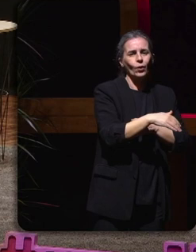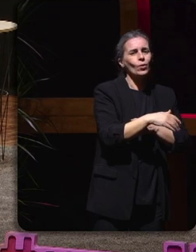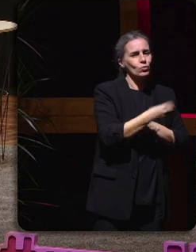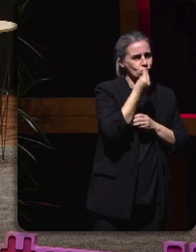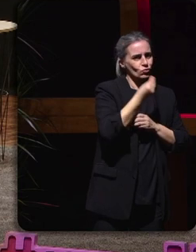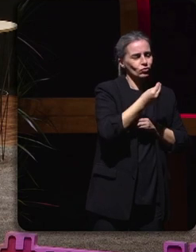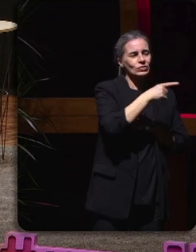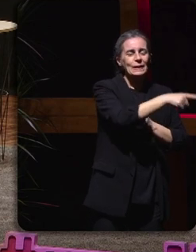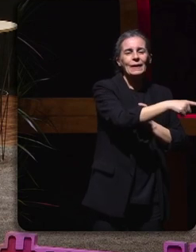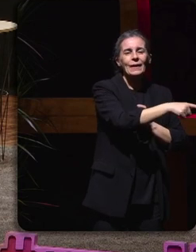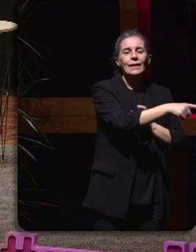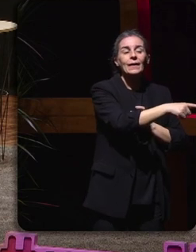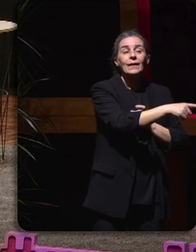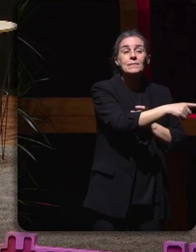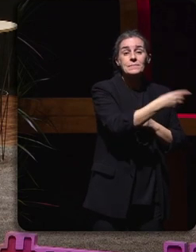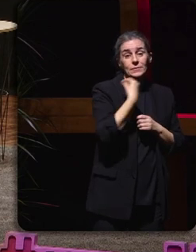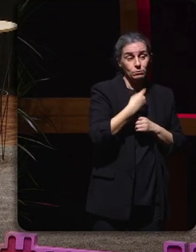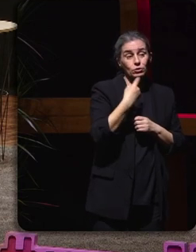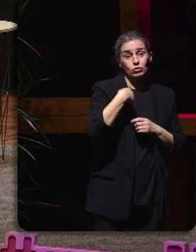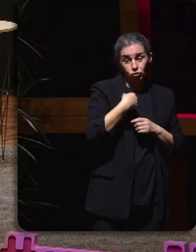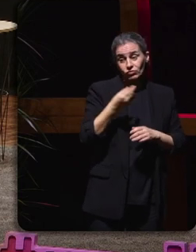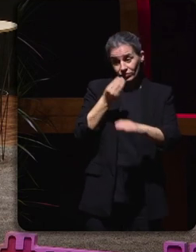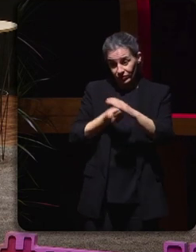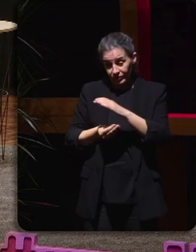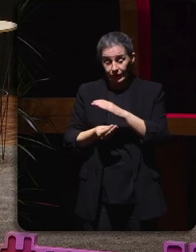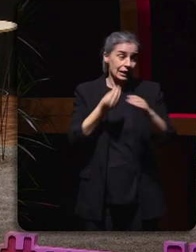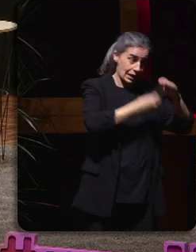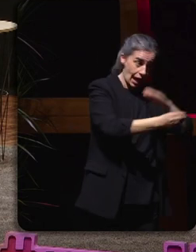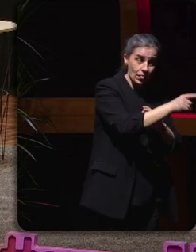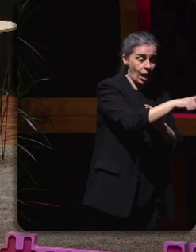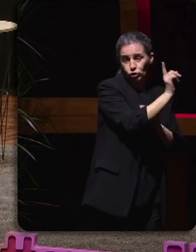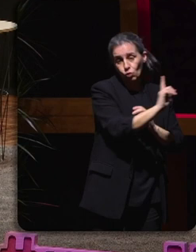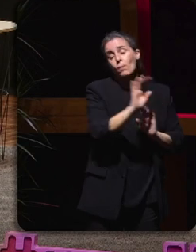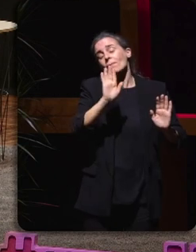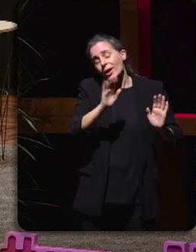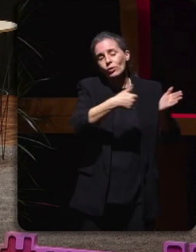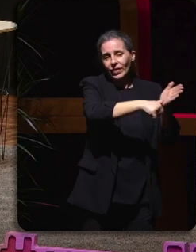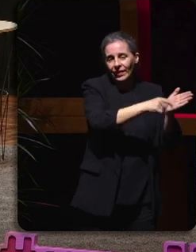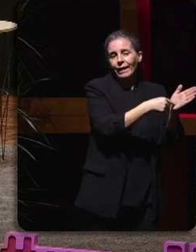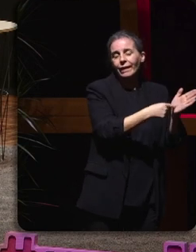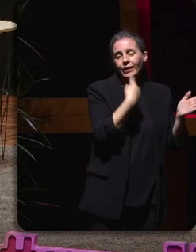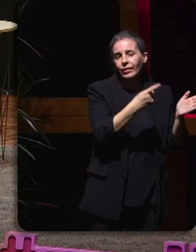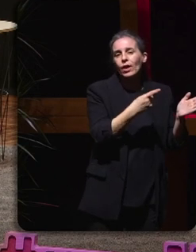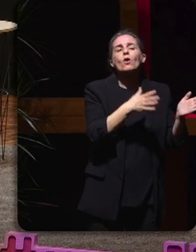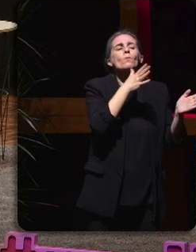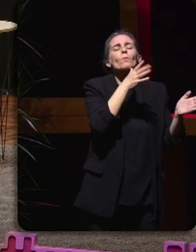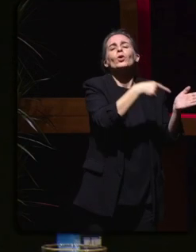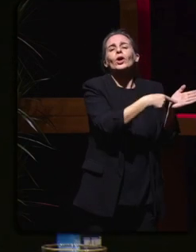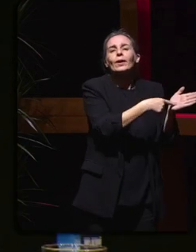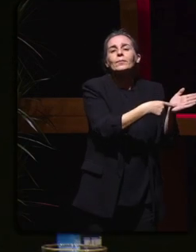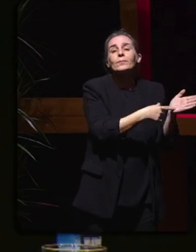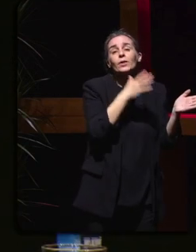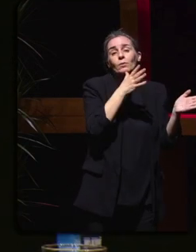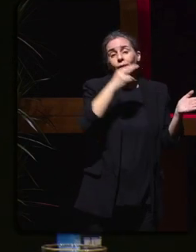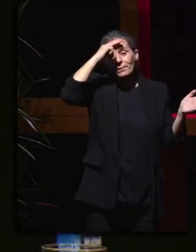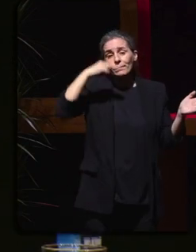y bueno nací allí o sea no nací allí pero en mi carnet de identidad pone que nací allí y por qué lo pone Bueno pues lo